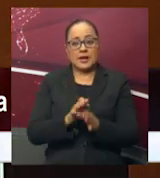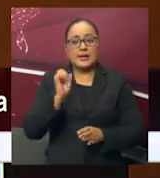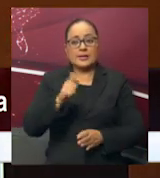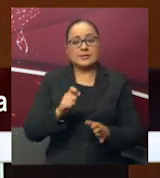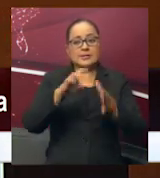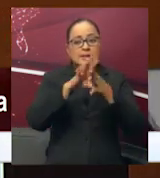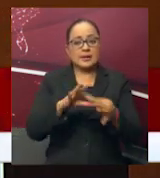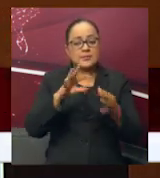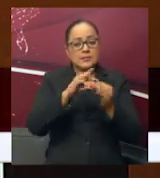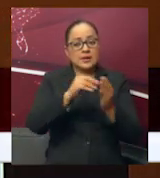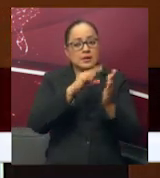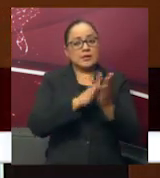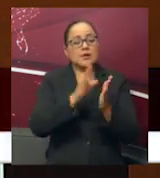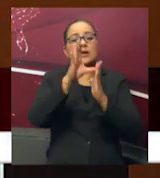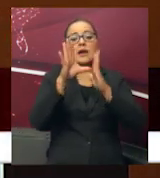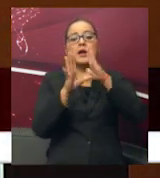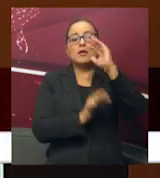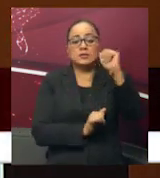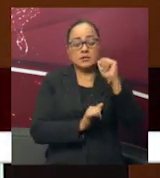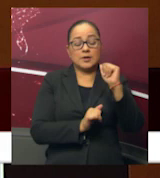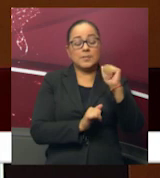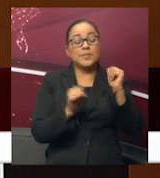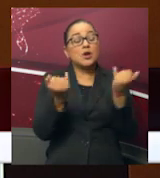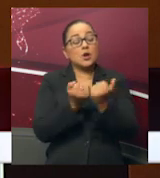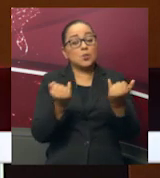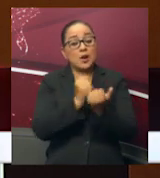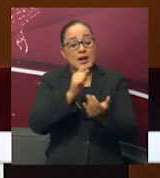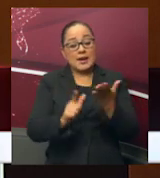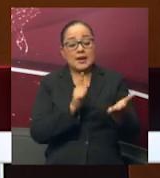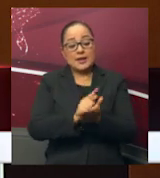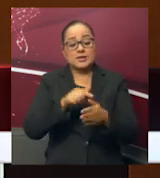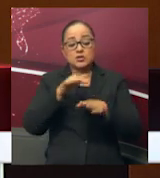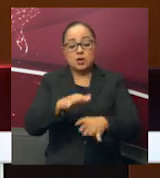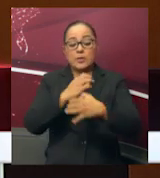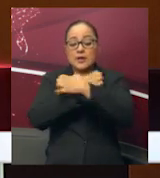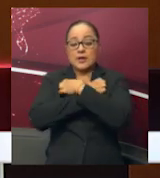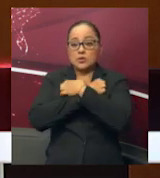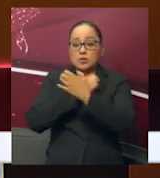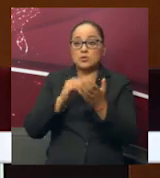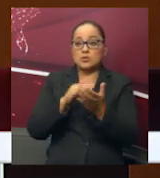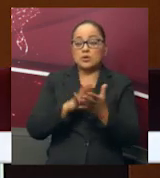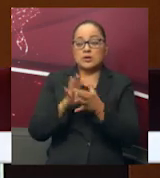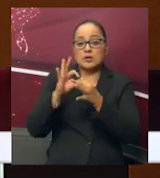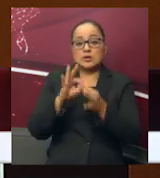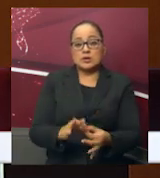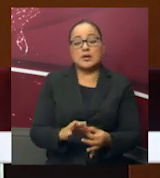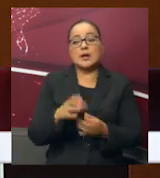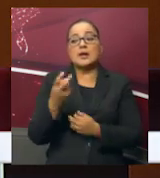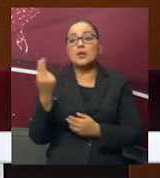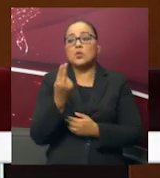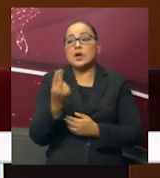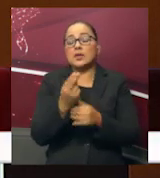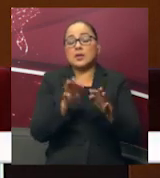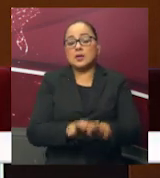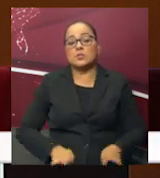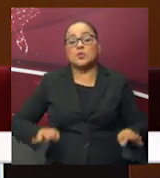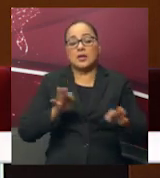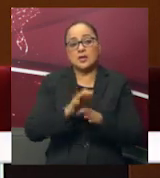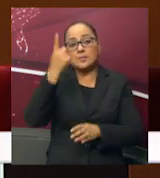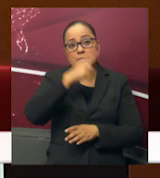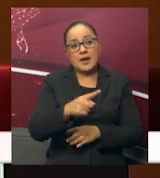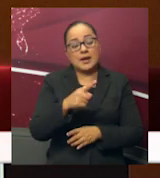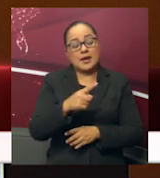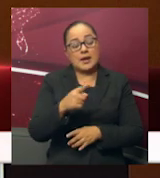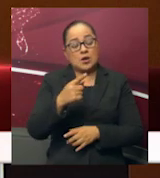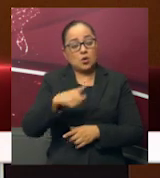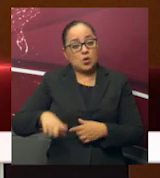en la Constitución, en la Ley General de Educación se reconozca como prioridad del Estado el interés superior